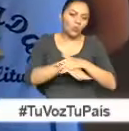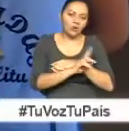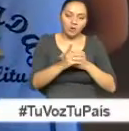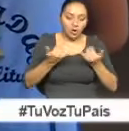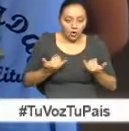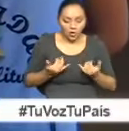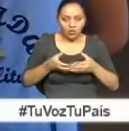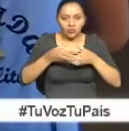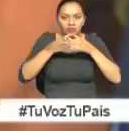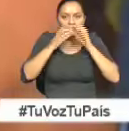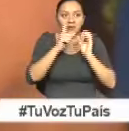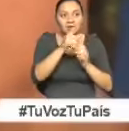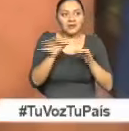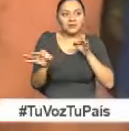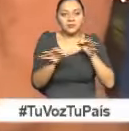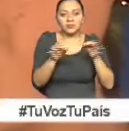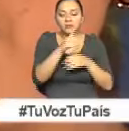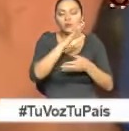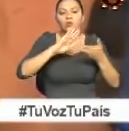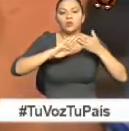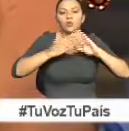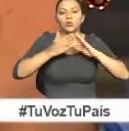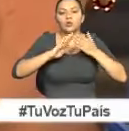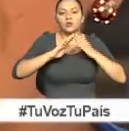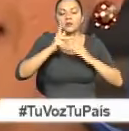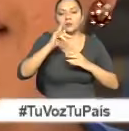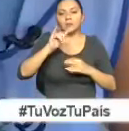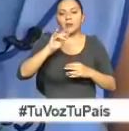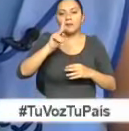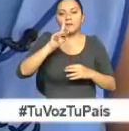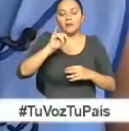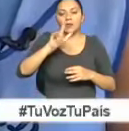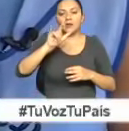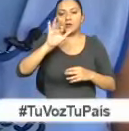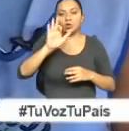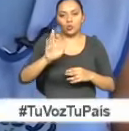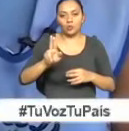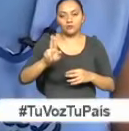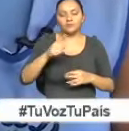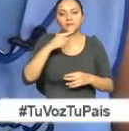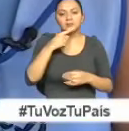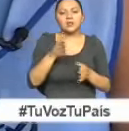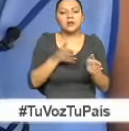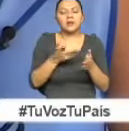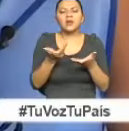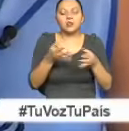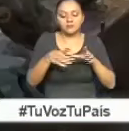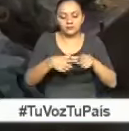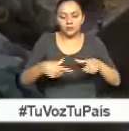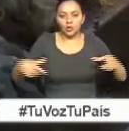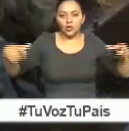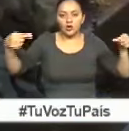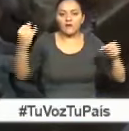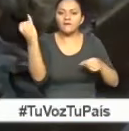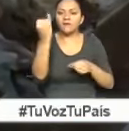lo explica Lady Grefa de la comunidad Pimpilitú. Lo preparamos con una hoja de bijao.